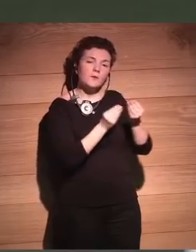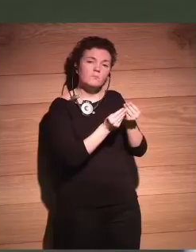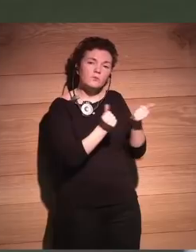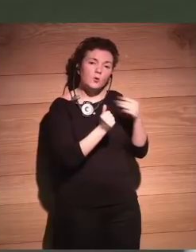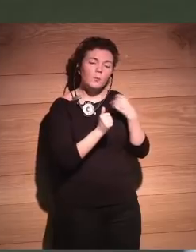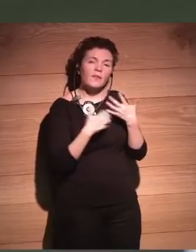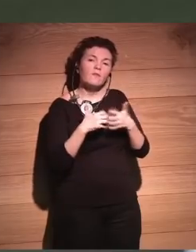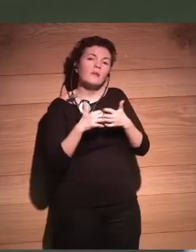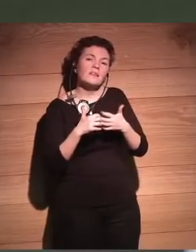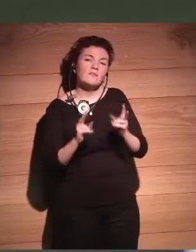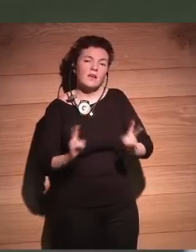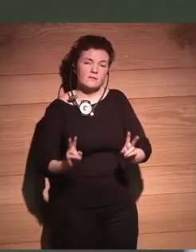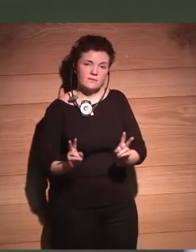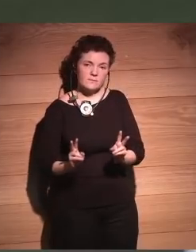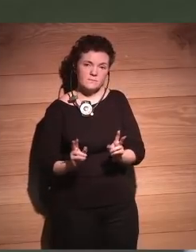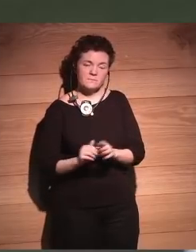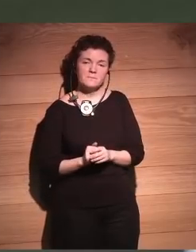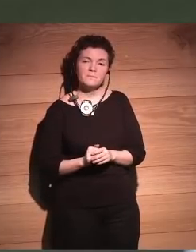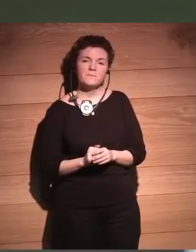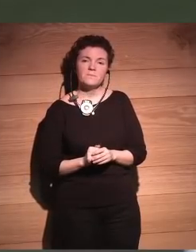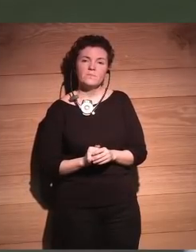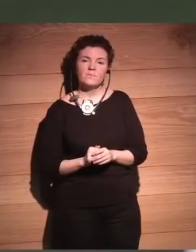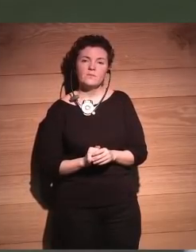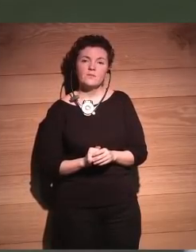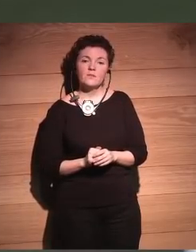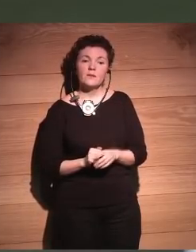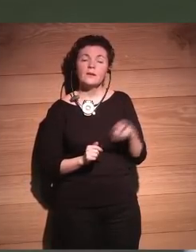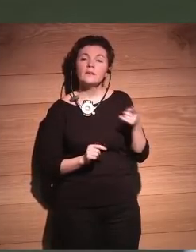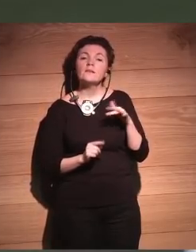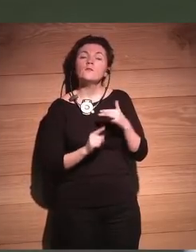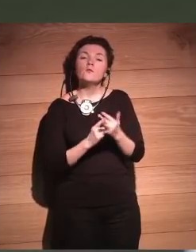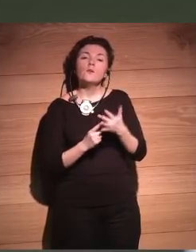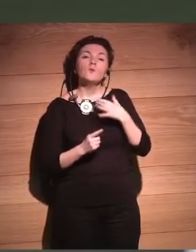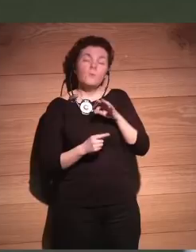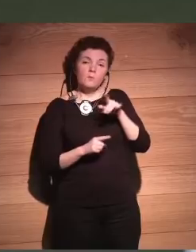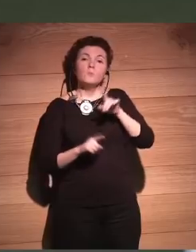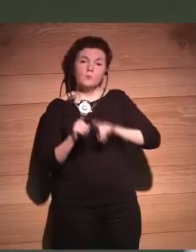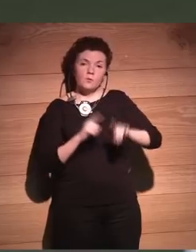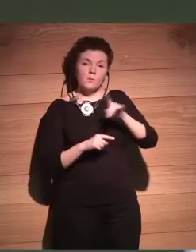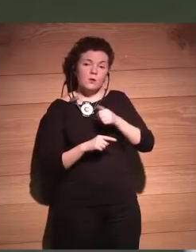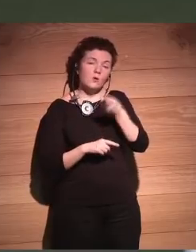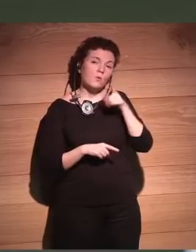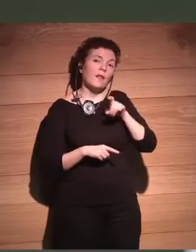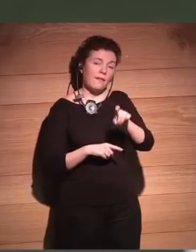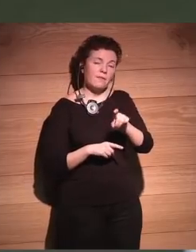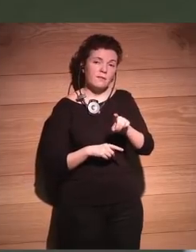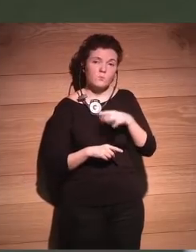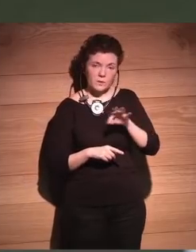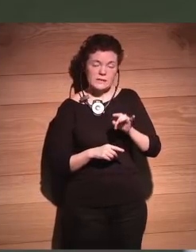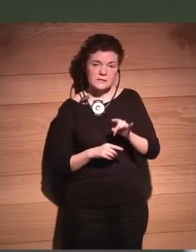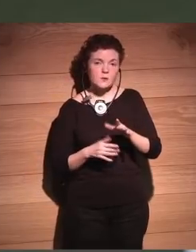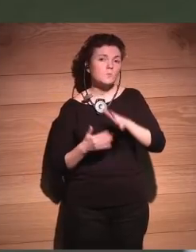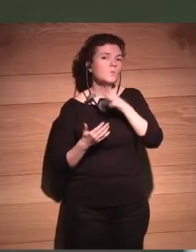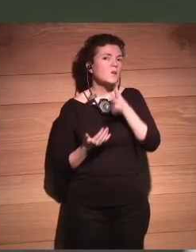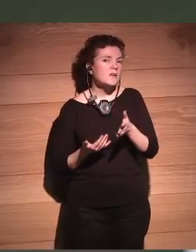pueden activar. Entonces, en este caso podríamos tener un problema con algún tipo de cáncer. Entonces, por